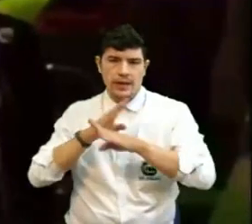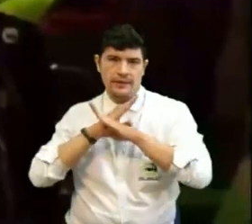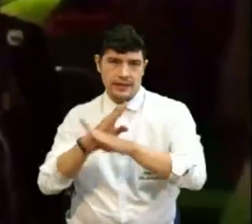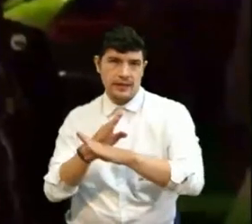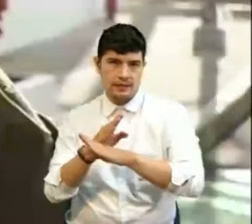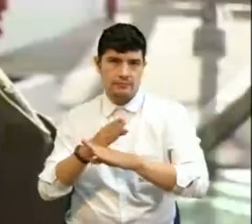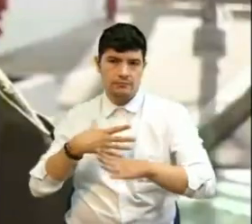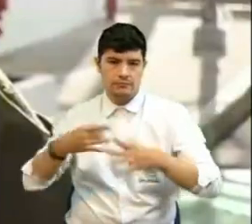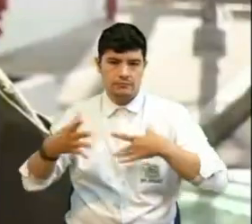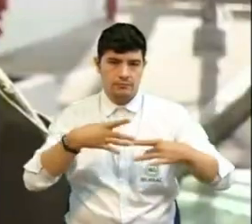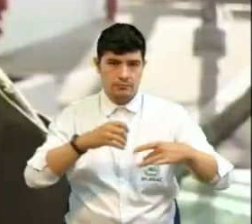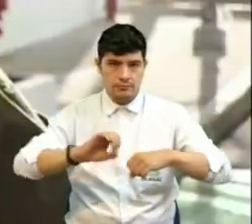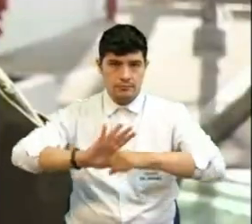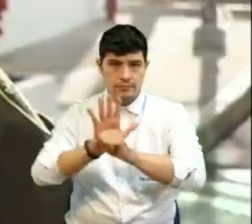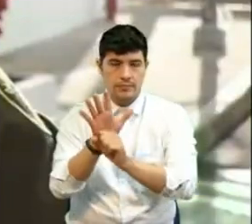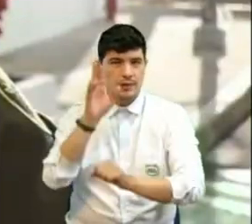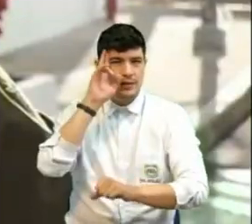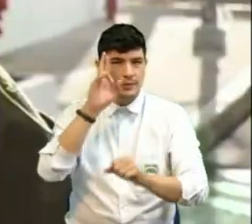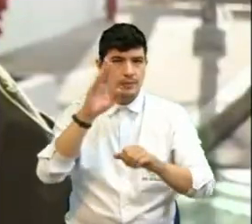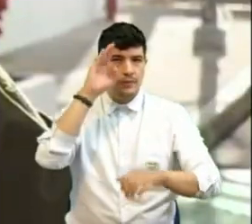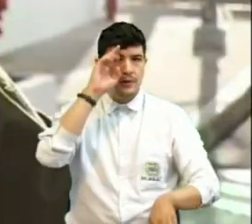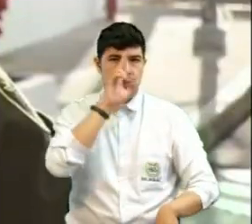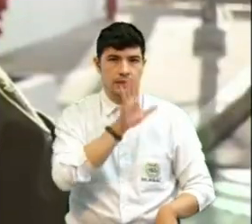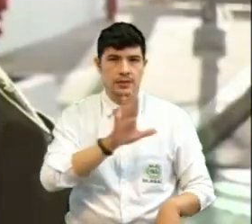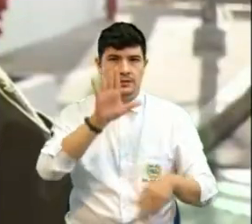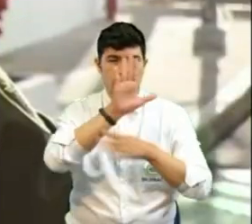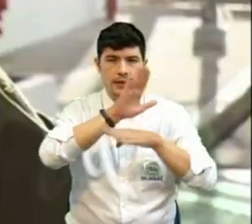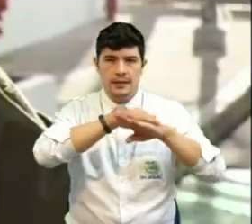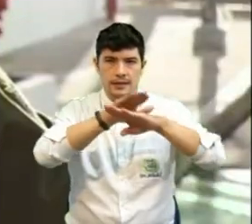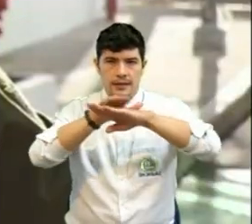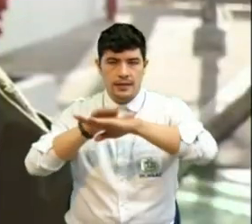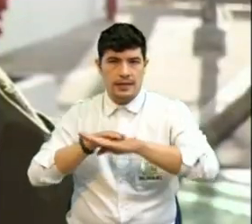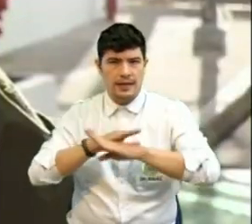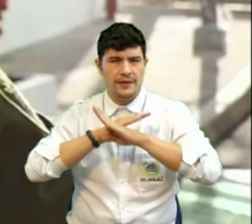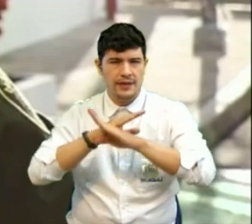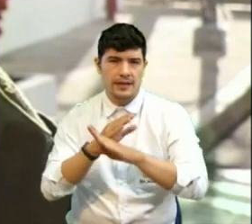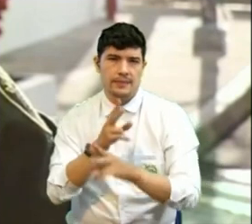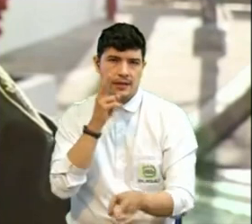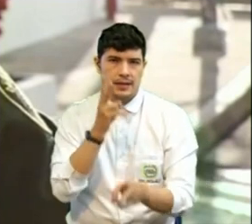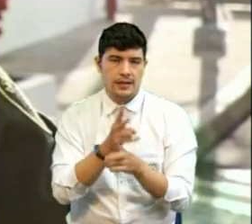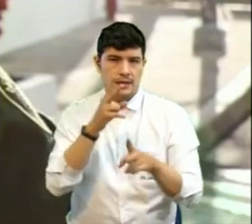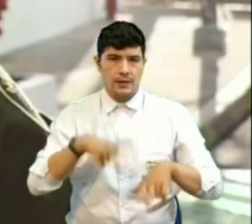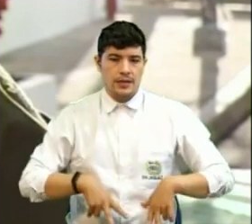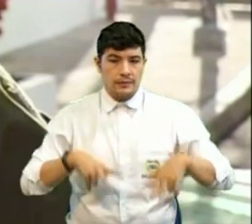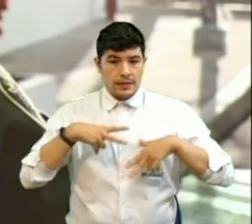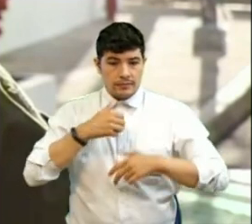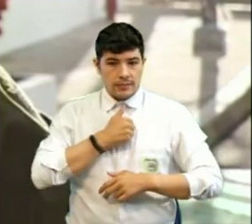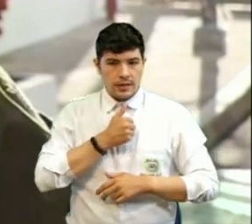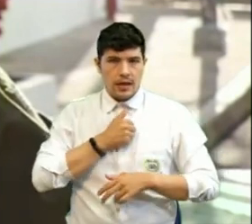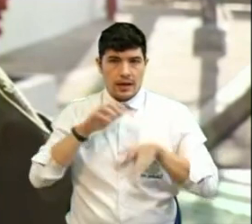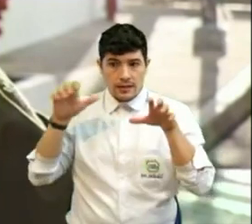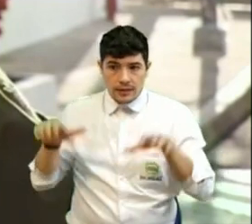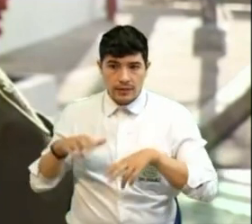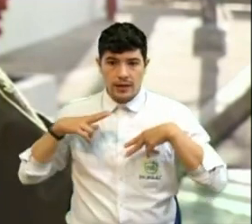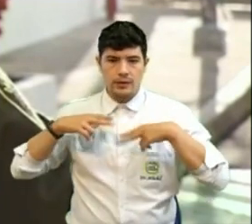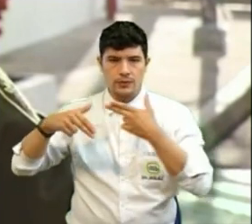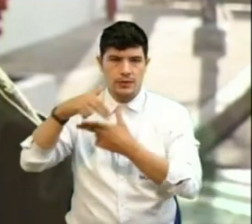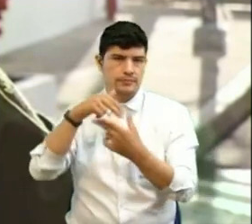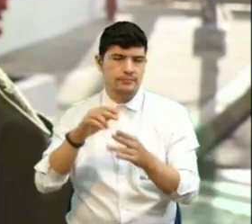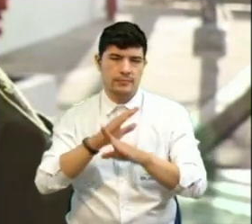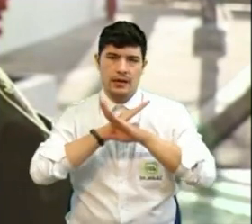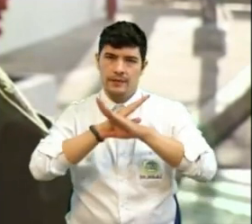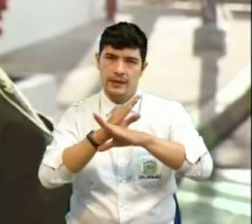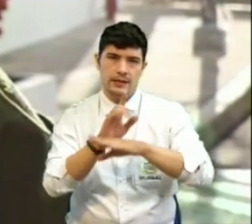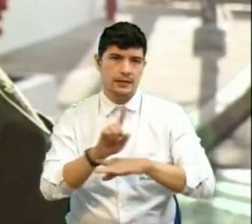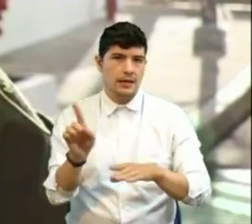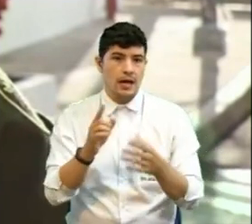hace un llamado para evitar colocar en riesgo la vida y evitar este tipo de actividades turísticas, por cuanto afectan no solamente las medidas de protección